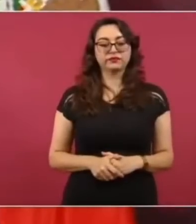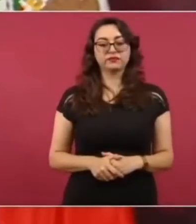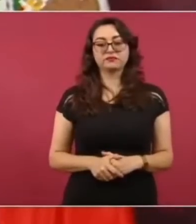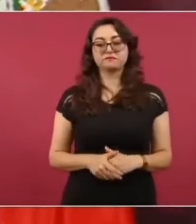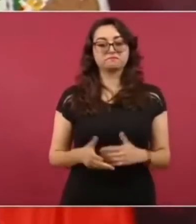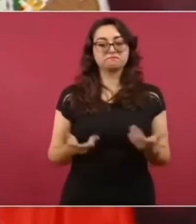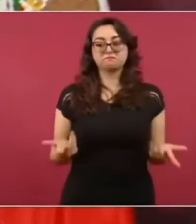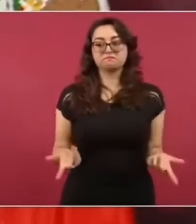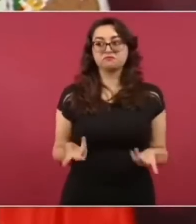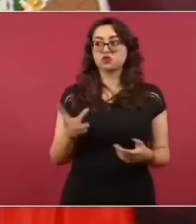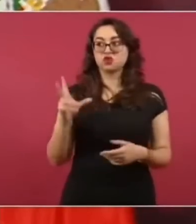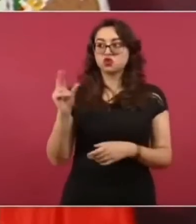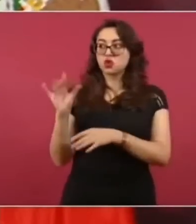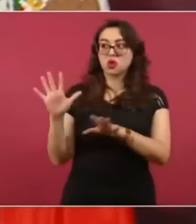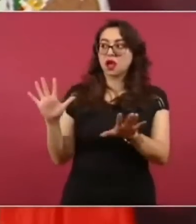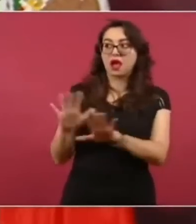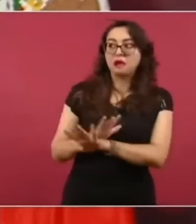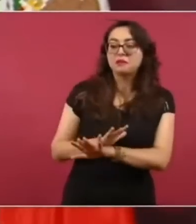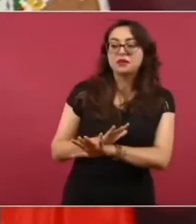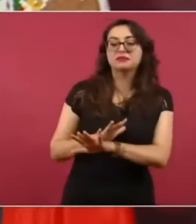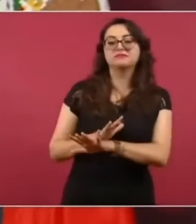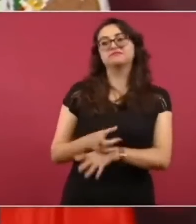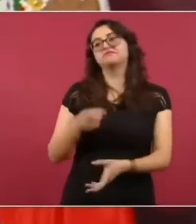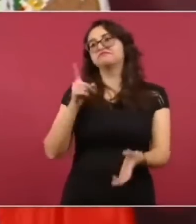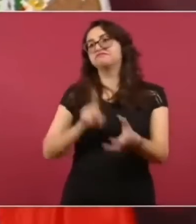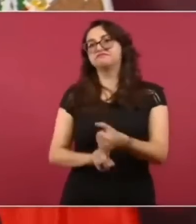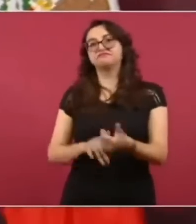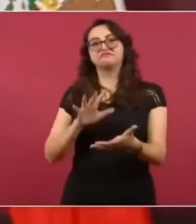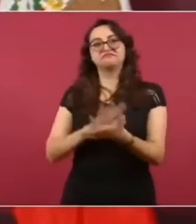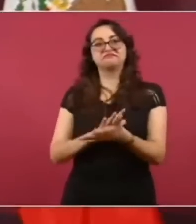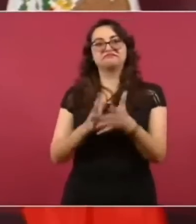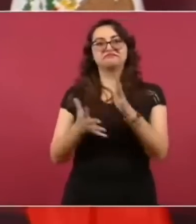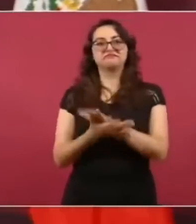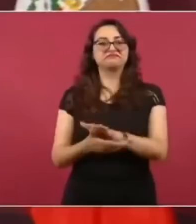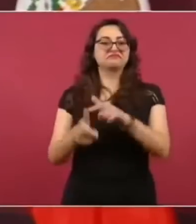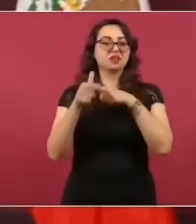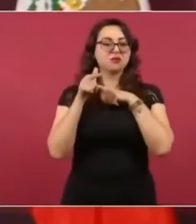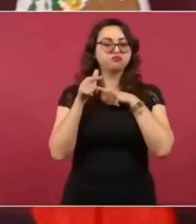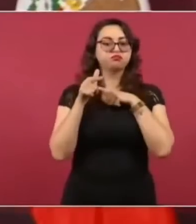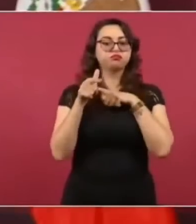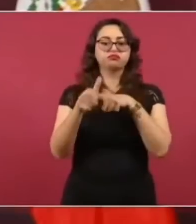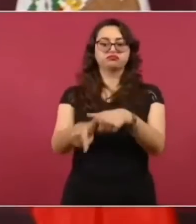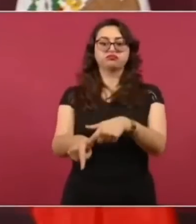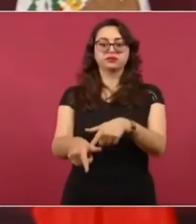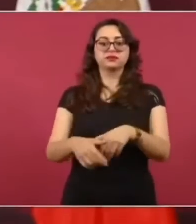la complicidad, siguen las componendas,